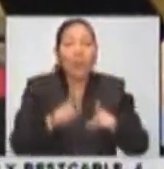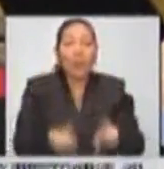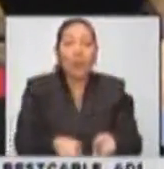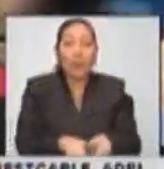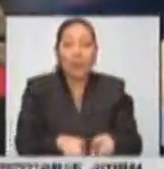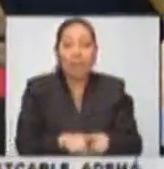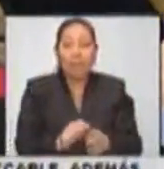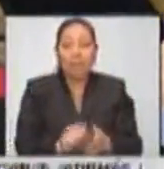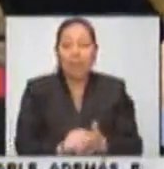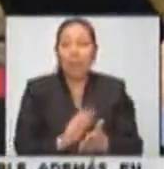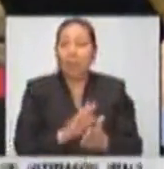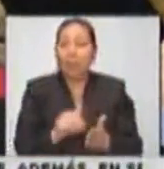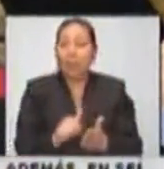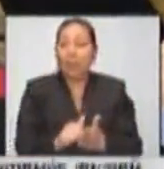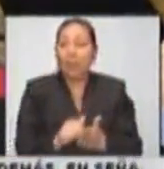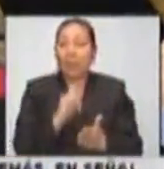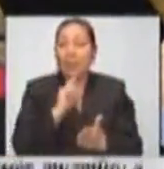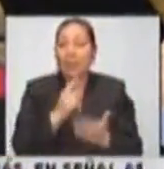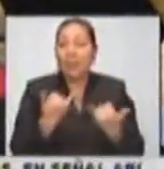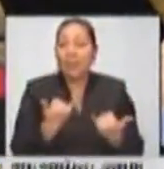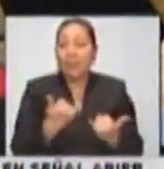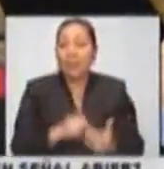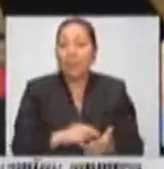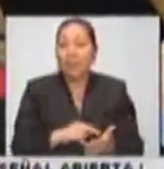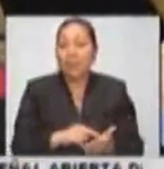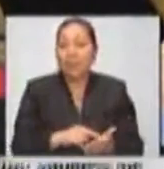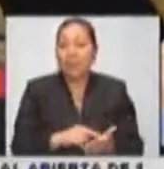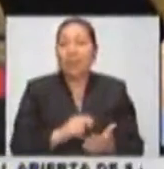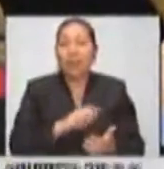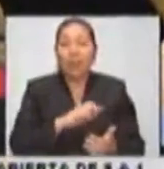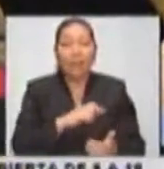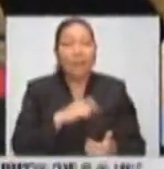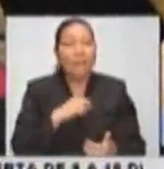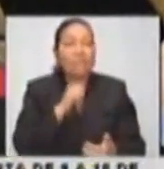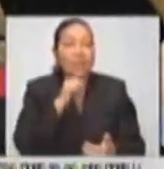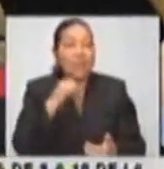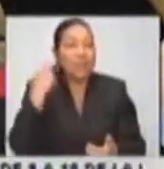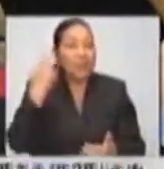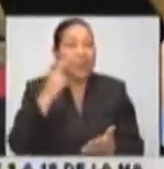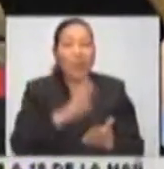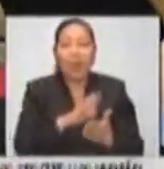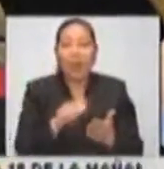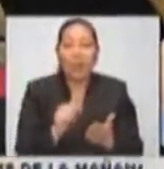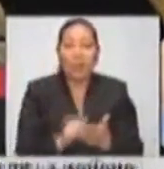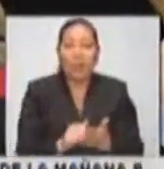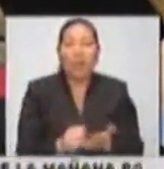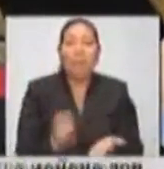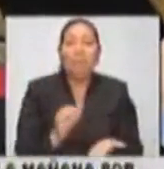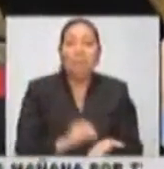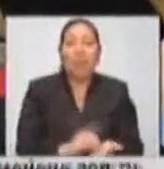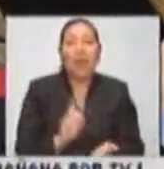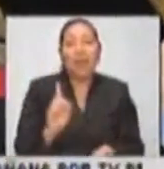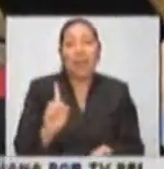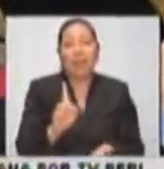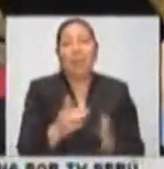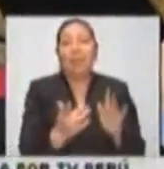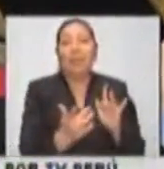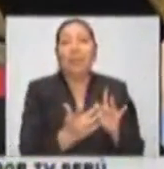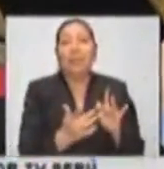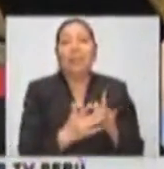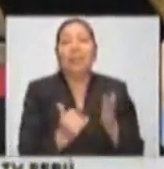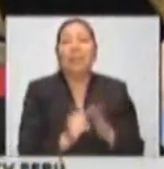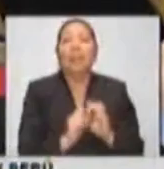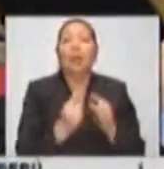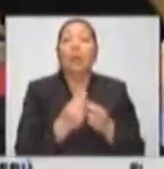también. Yo creo que todo esto va a requerir, lo bueno es que nos fuerza a reflexionar, creo, y nos exige a todos cada vez más, a cada una de las entidades